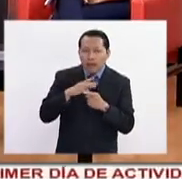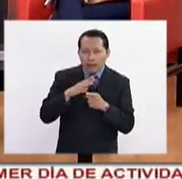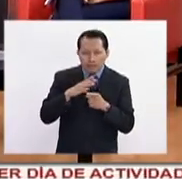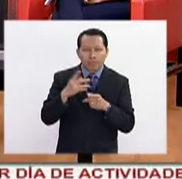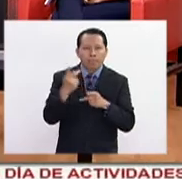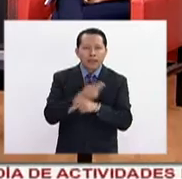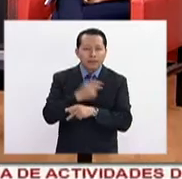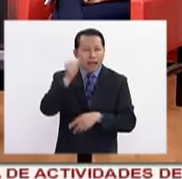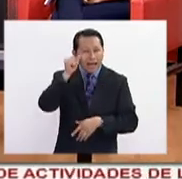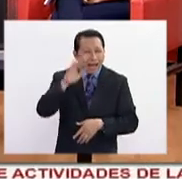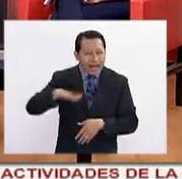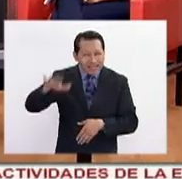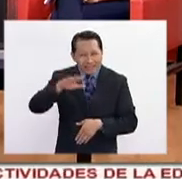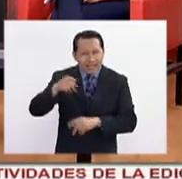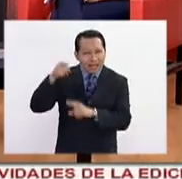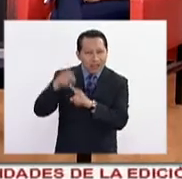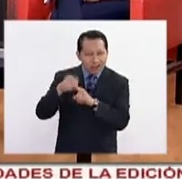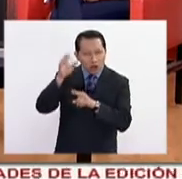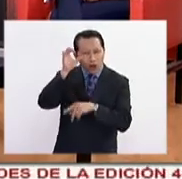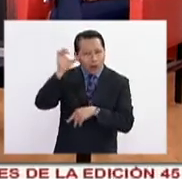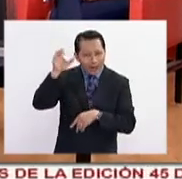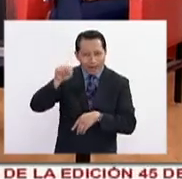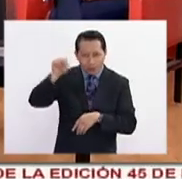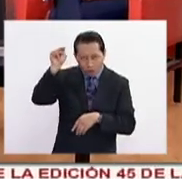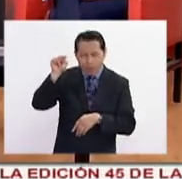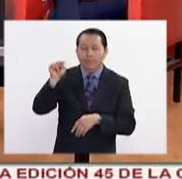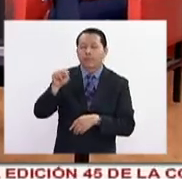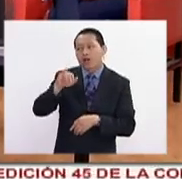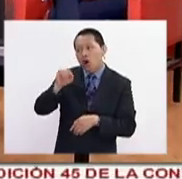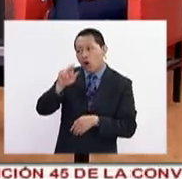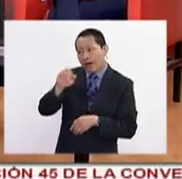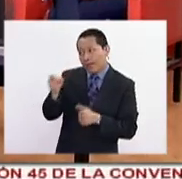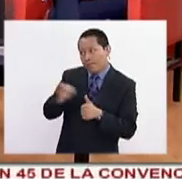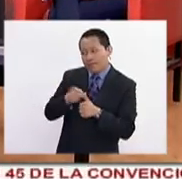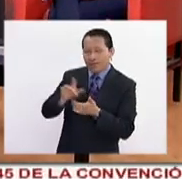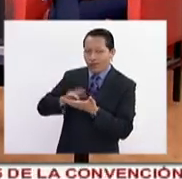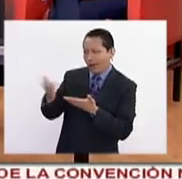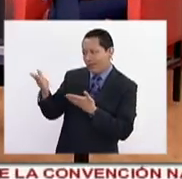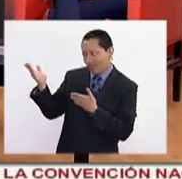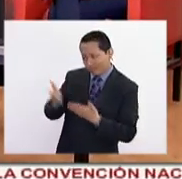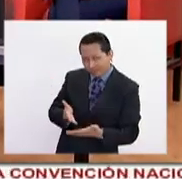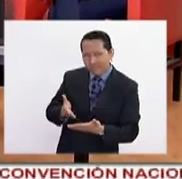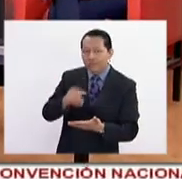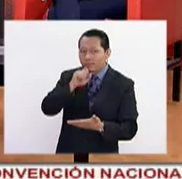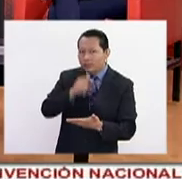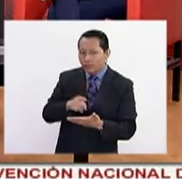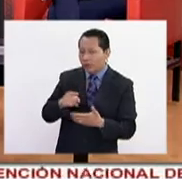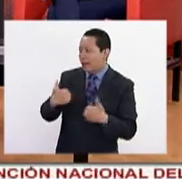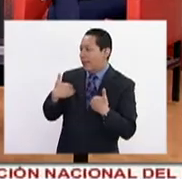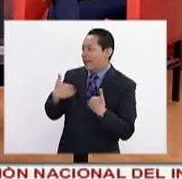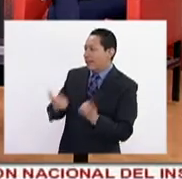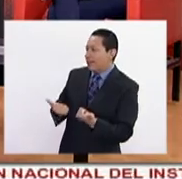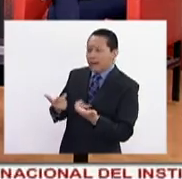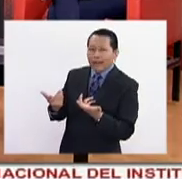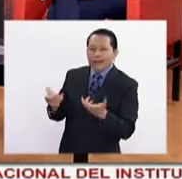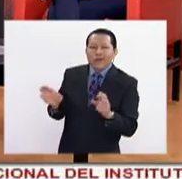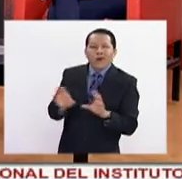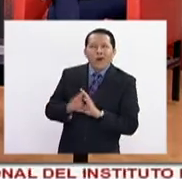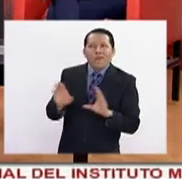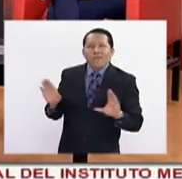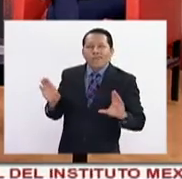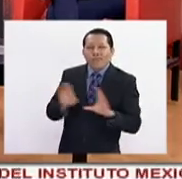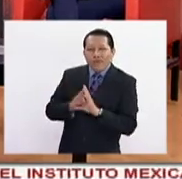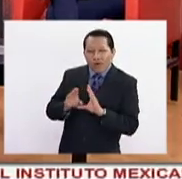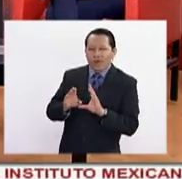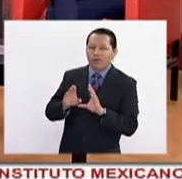Asia con respecto a Corea del Norte. Jorge, antes que nada, muchas gracias por estar aquí con nosotros y entender hasta qué tanto